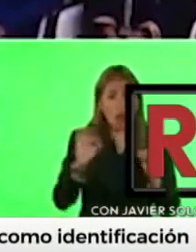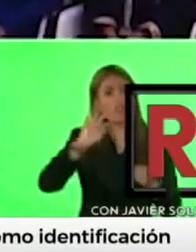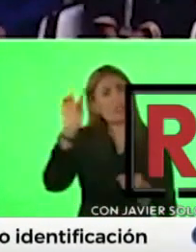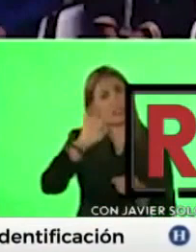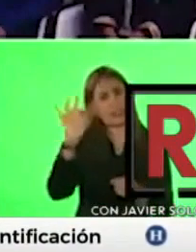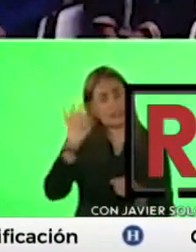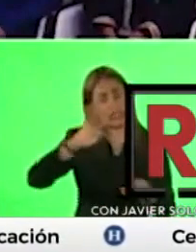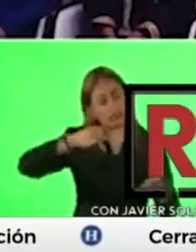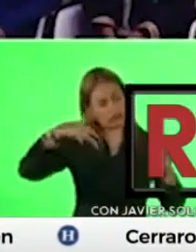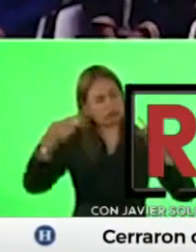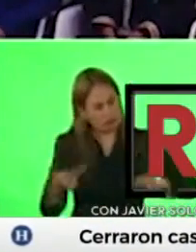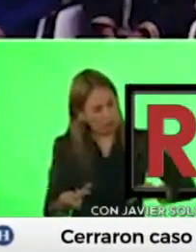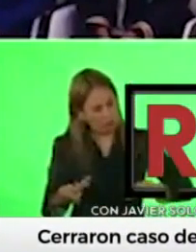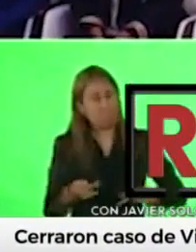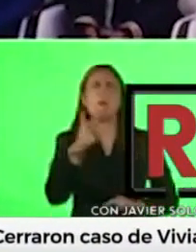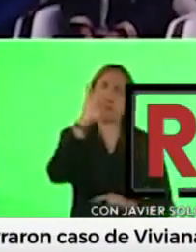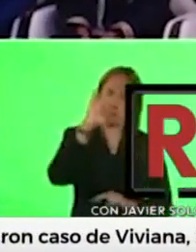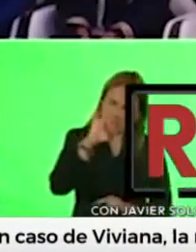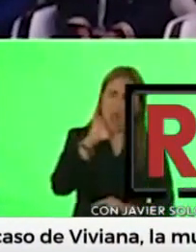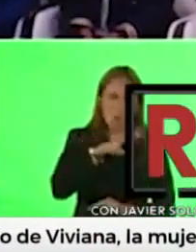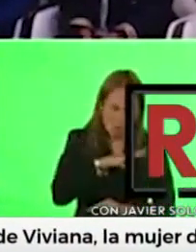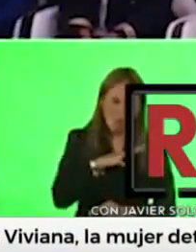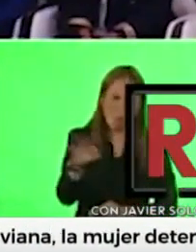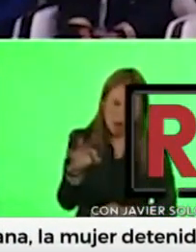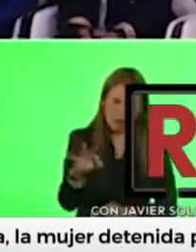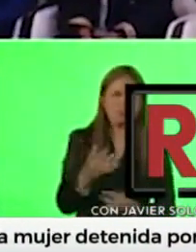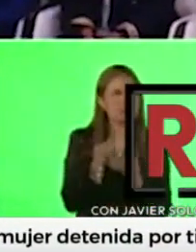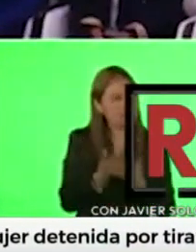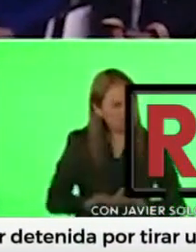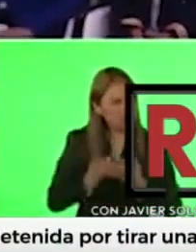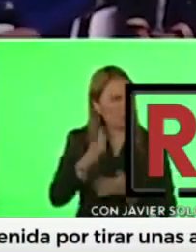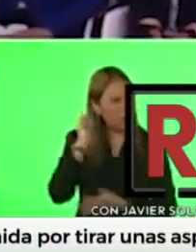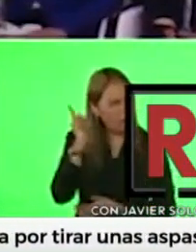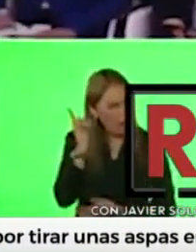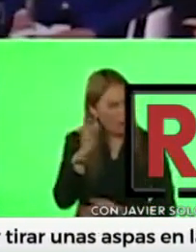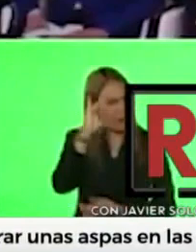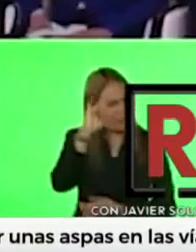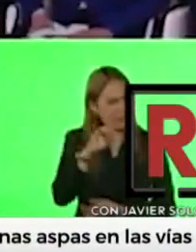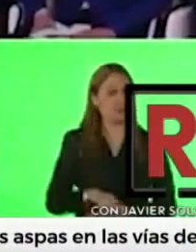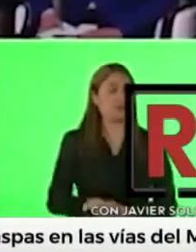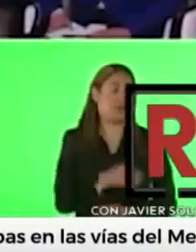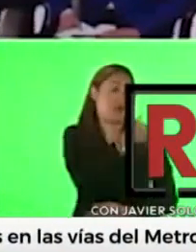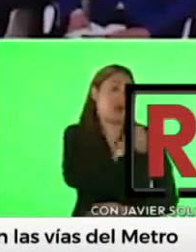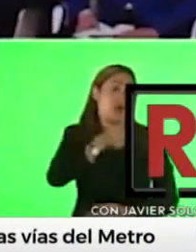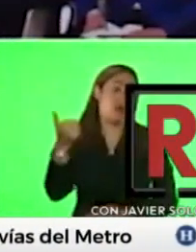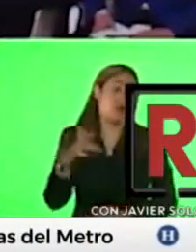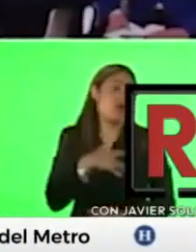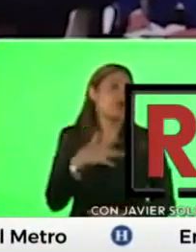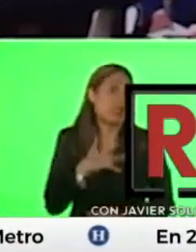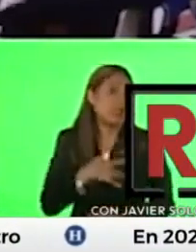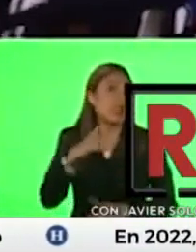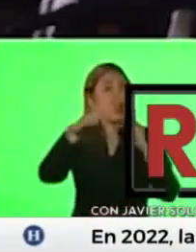partidos políticos en activo, sobre todo miembros de Movimiento Ciudadano, y muchos que estuvieron o están, no lo sé yo, en